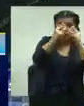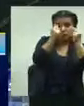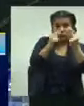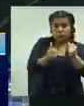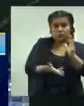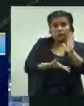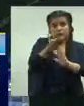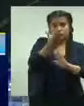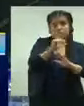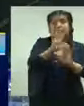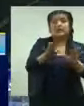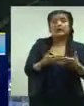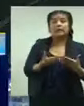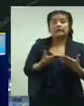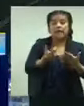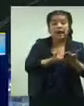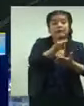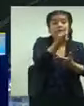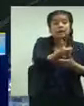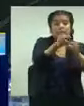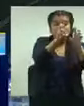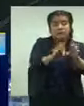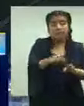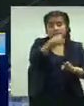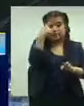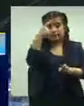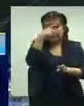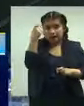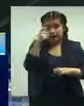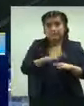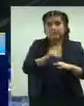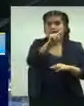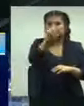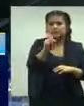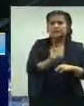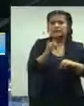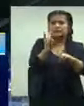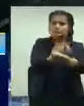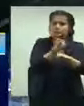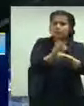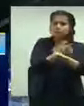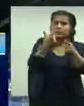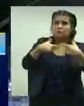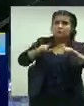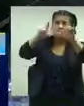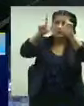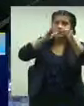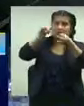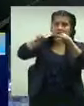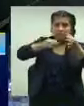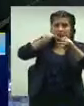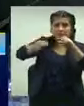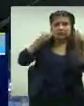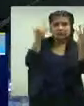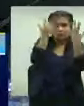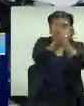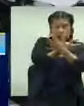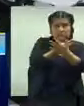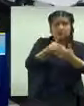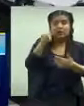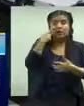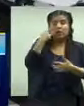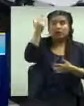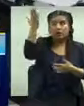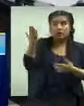dedicados a la nómina. Nosotros tenemos una. Tal vez puedo utilizar la tabla para explicarnos un poquito, si no se nos hace un poco. La siguiente, este